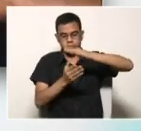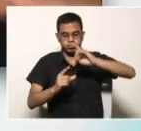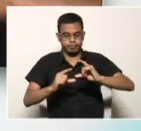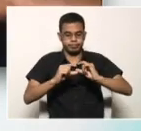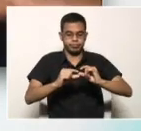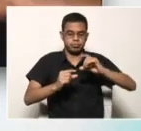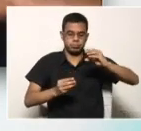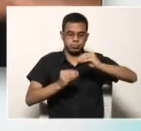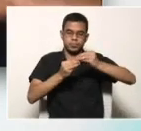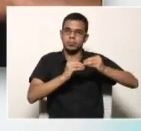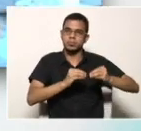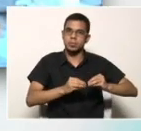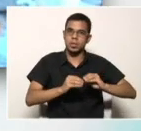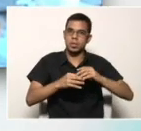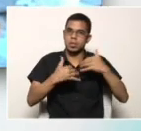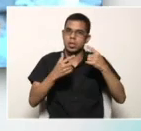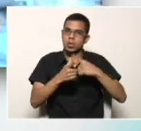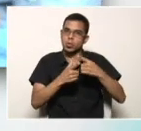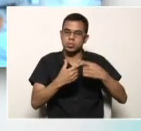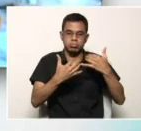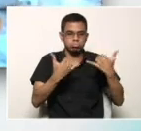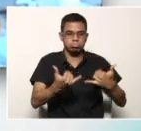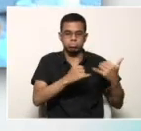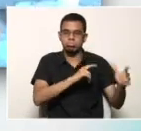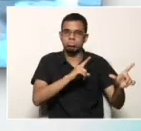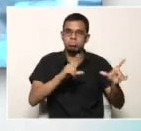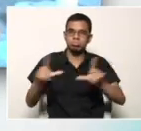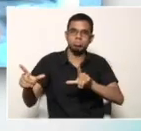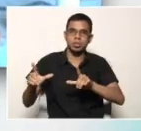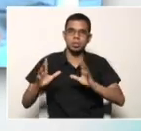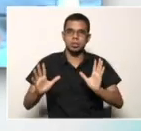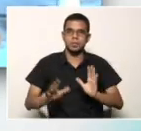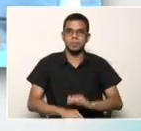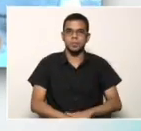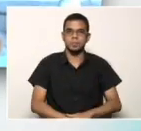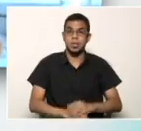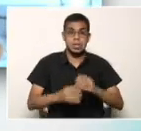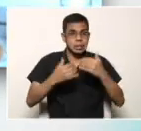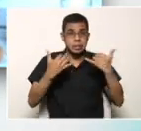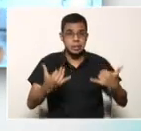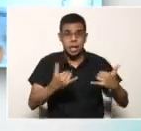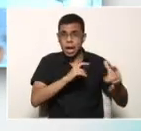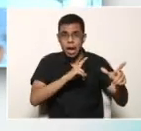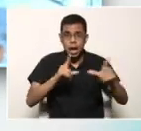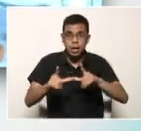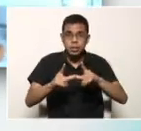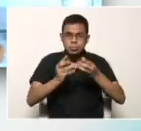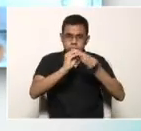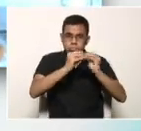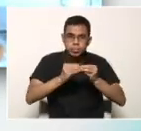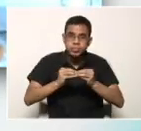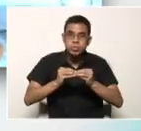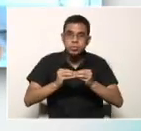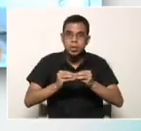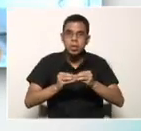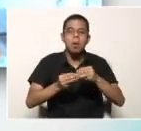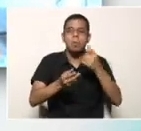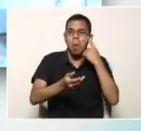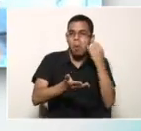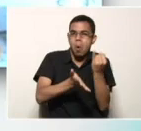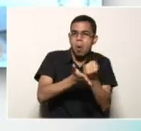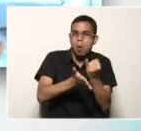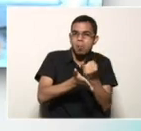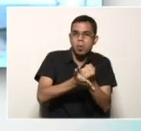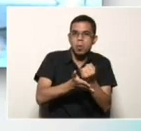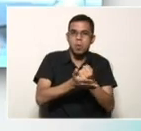placas y cerré con él. Una vez que hice todo esto, compruebo entonces que está funcionando y queda nuevamente